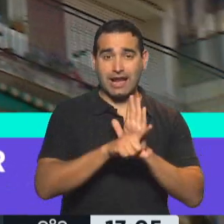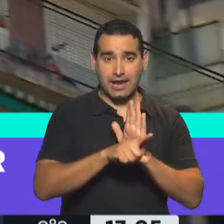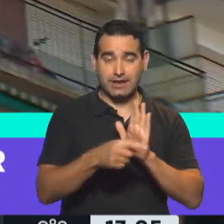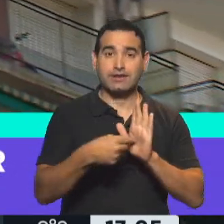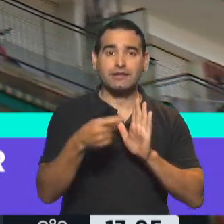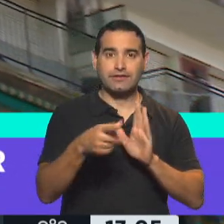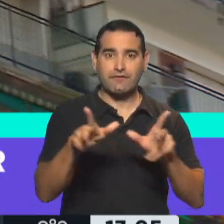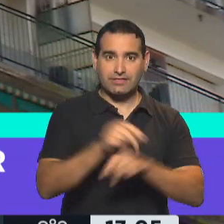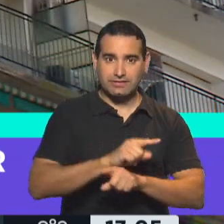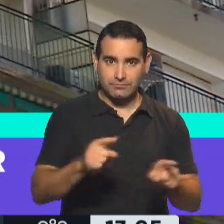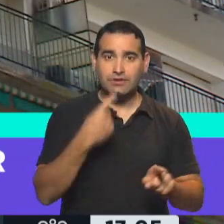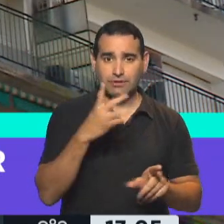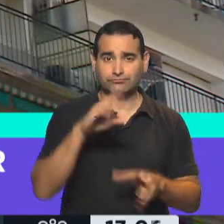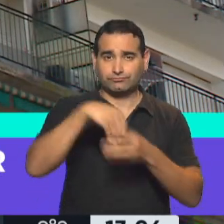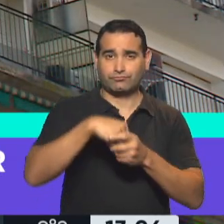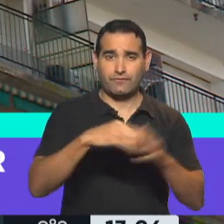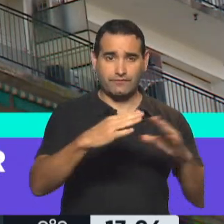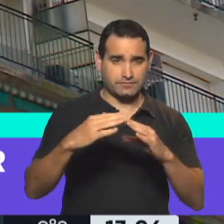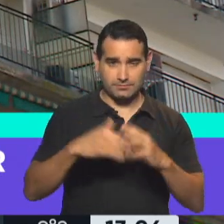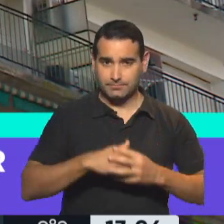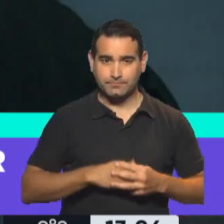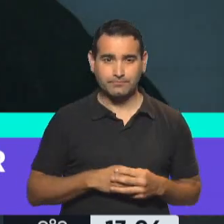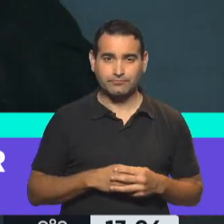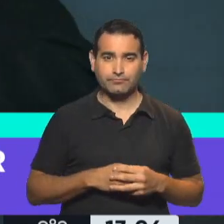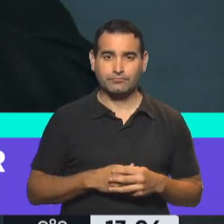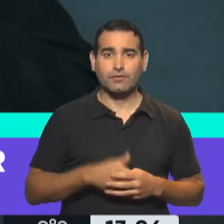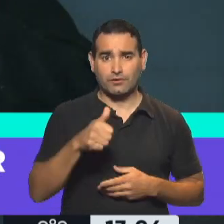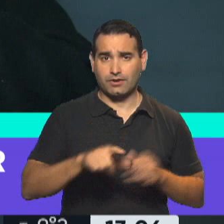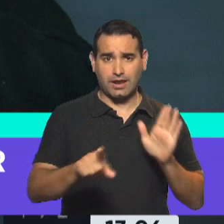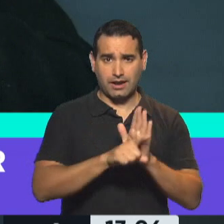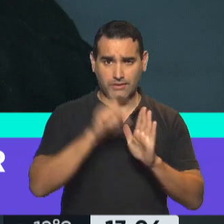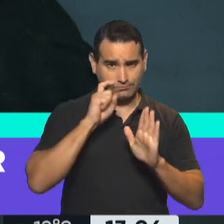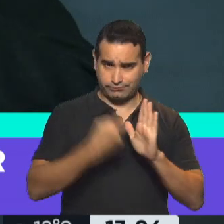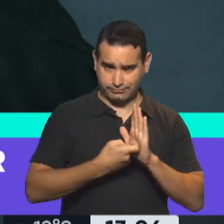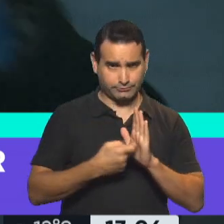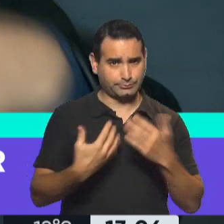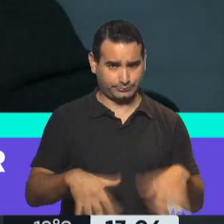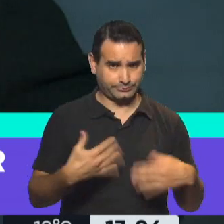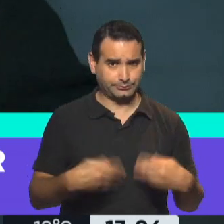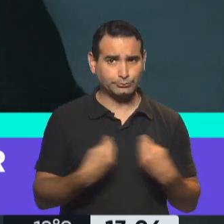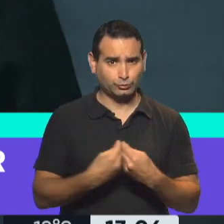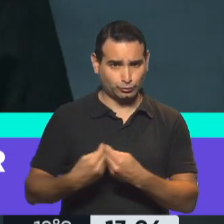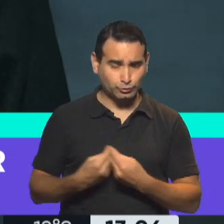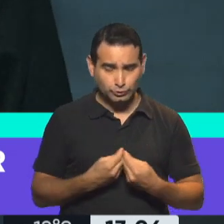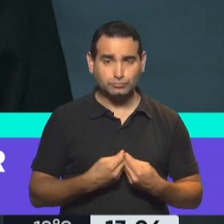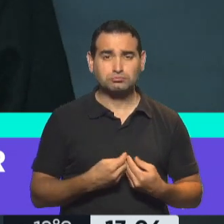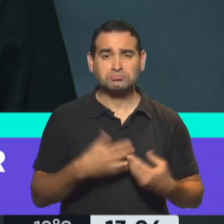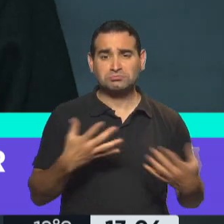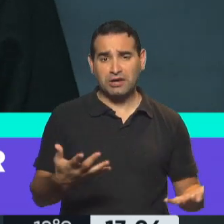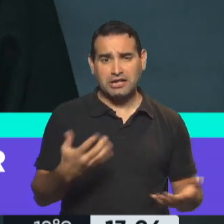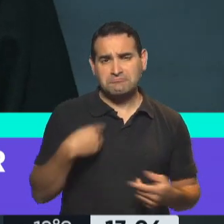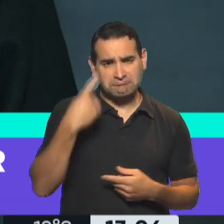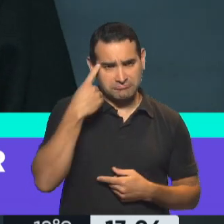incluye a la vivienda hay un incumplimiento importante de la ley pero bueno por eso creo que